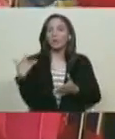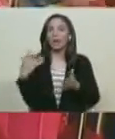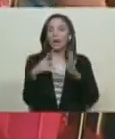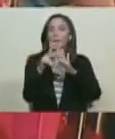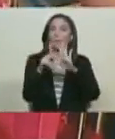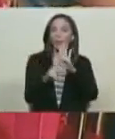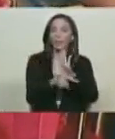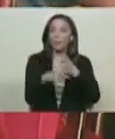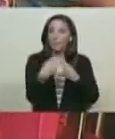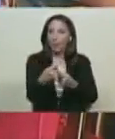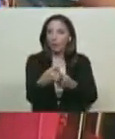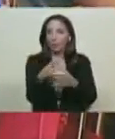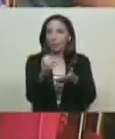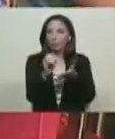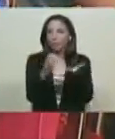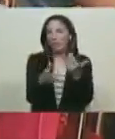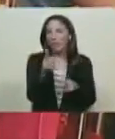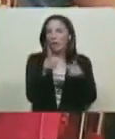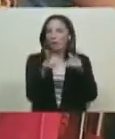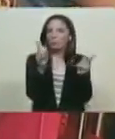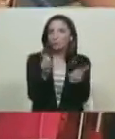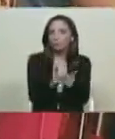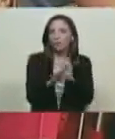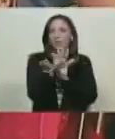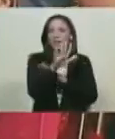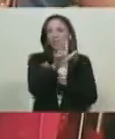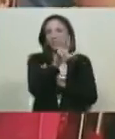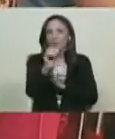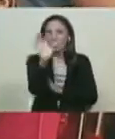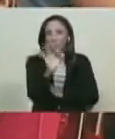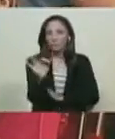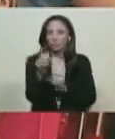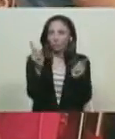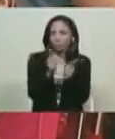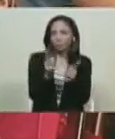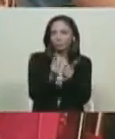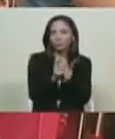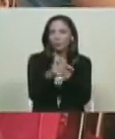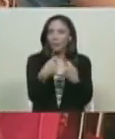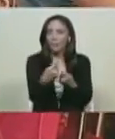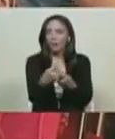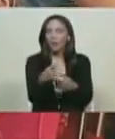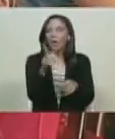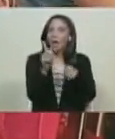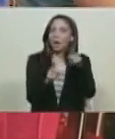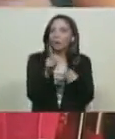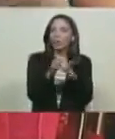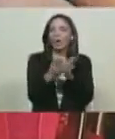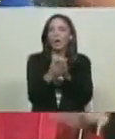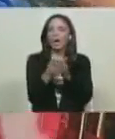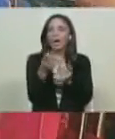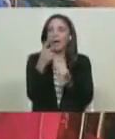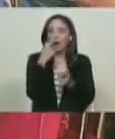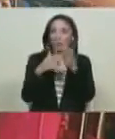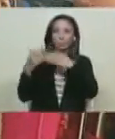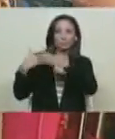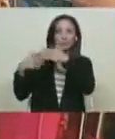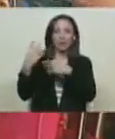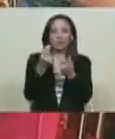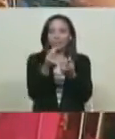de pasaje estudiantil, ahí entonces cortaríamos un poquito la desviación a veces de los recursos que ocurrieron. Correcto. Años